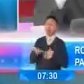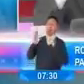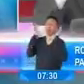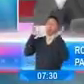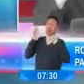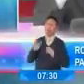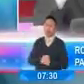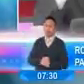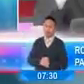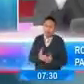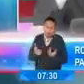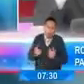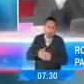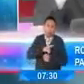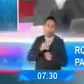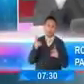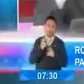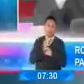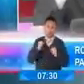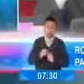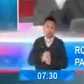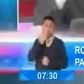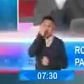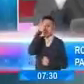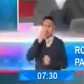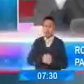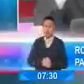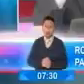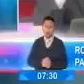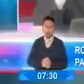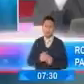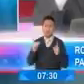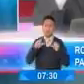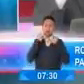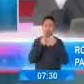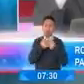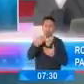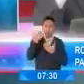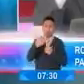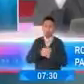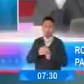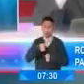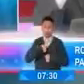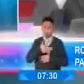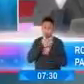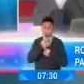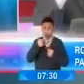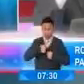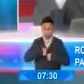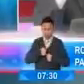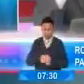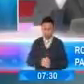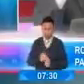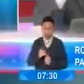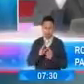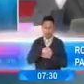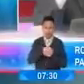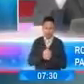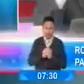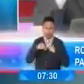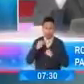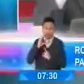más grande, en algo más grave. ¿Por qué? Porque esos diferentes sectores a los que les soy incómoda también aprovechan cada una